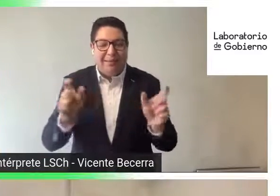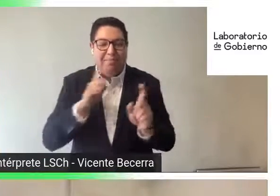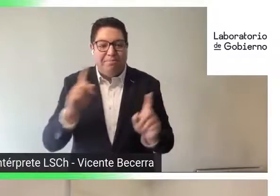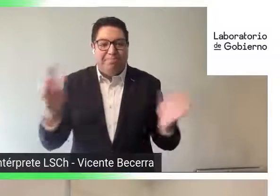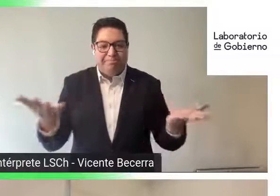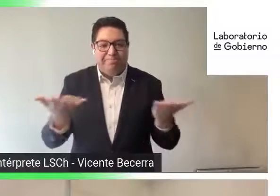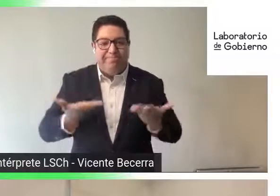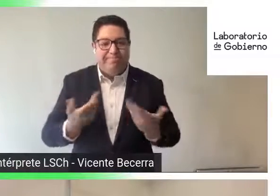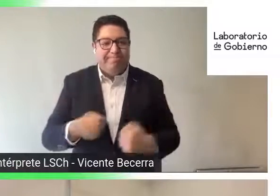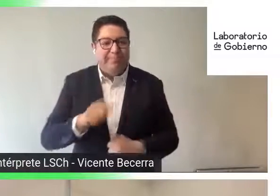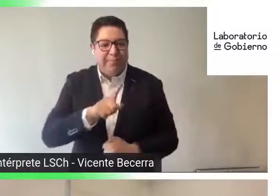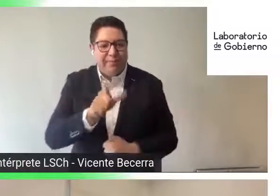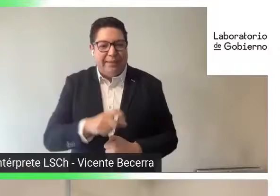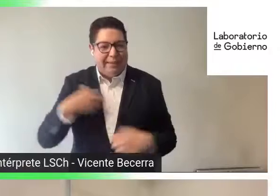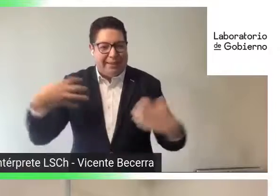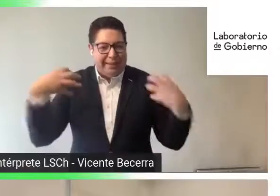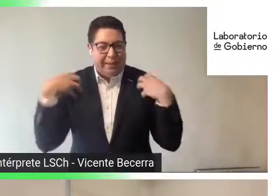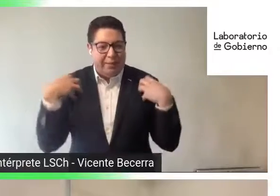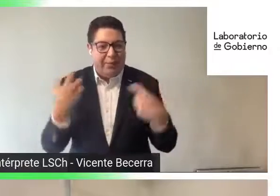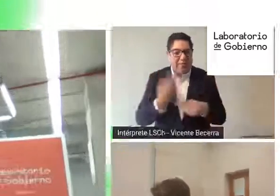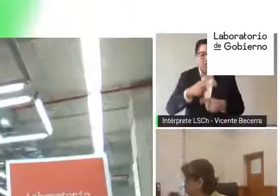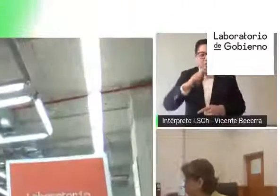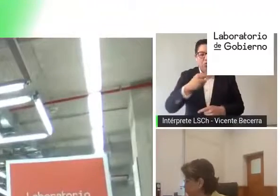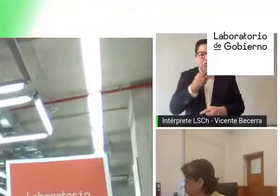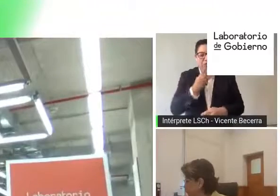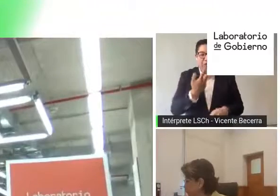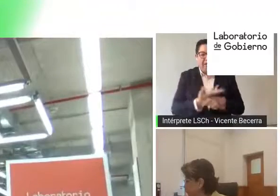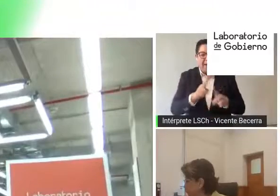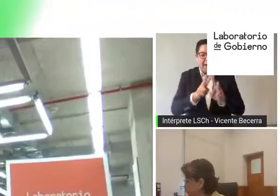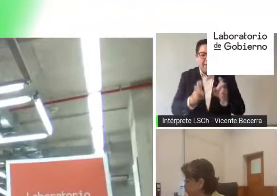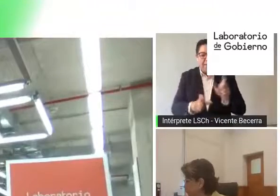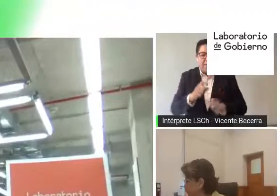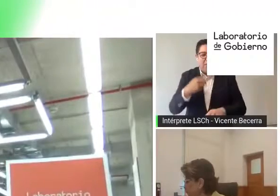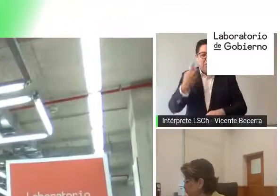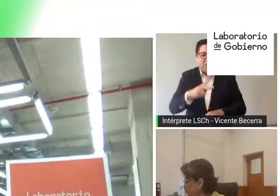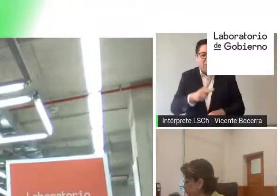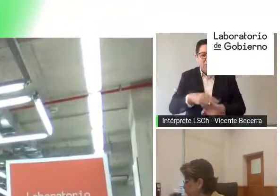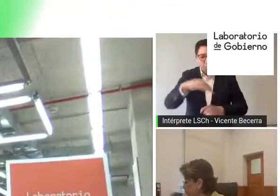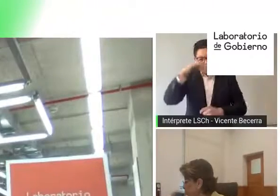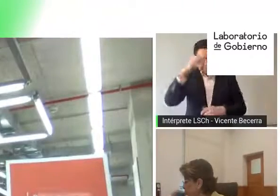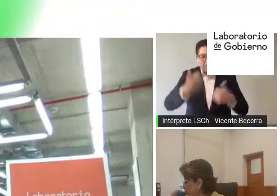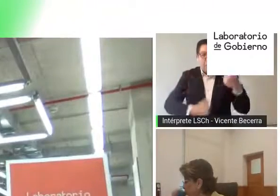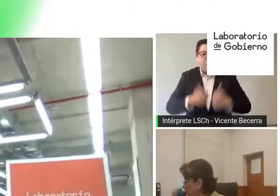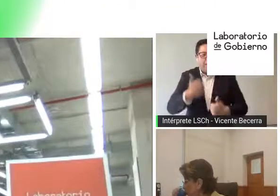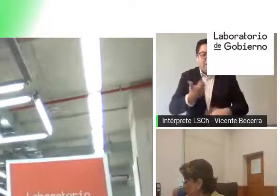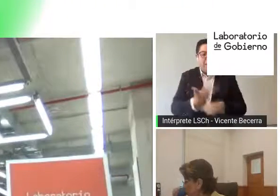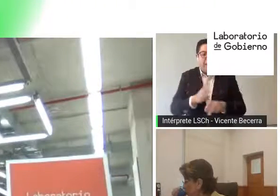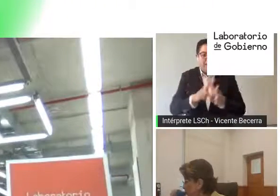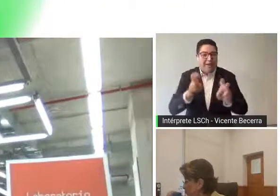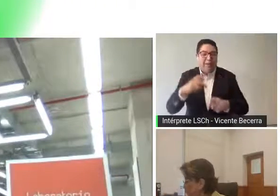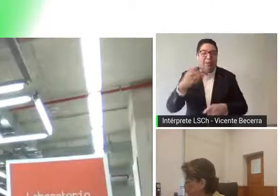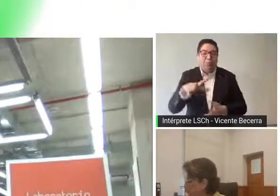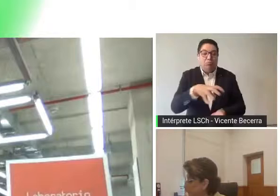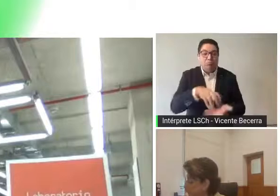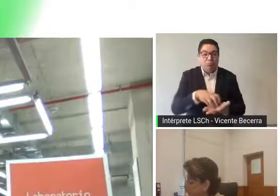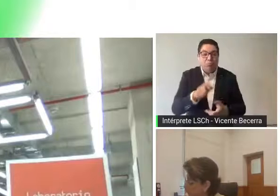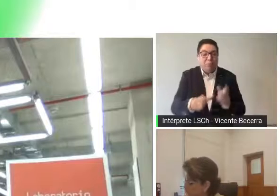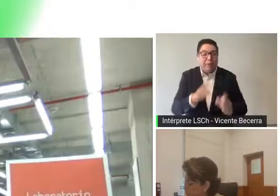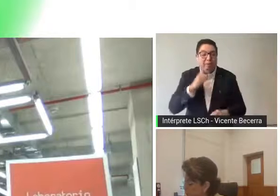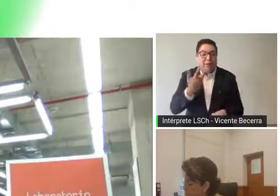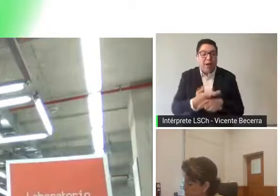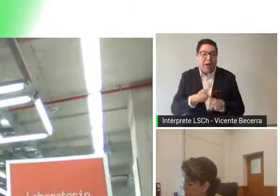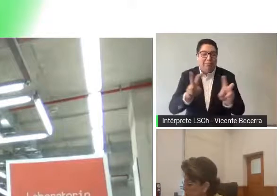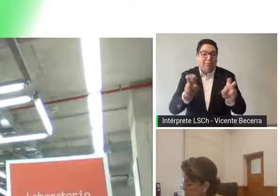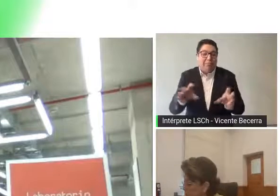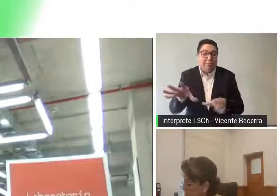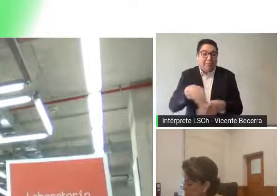que ustedes han tenido por sus experiencias de vida, por sus experiencias profesionales en el sector público y quizás también fuera del sector